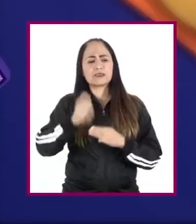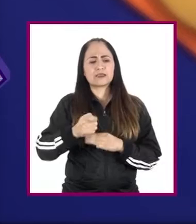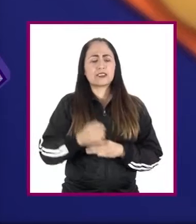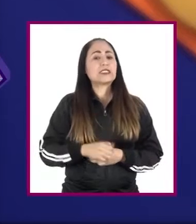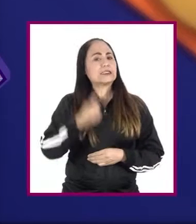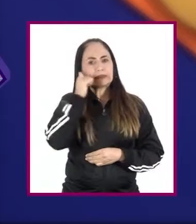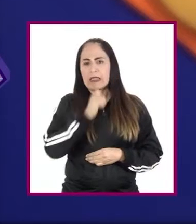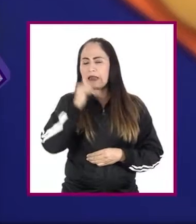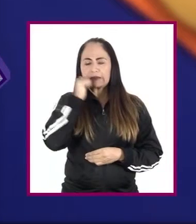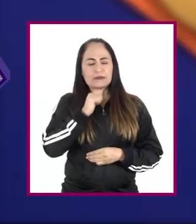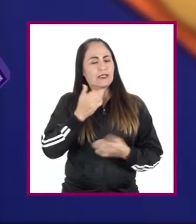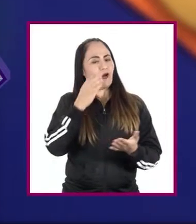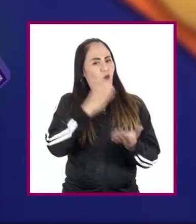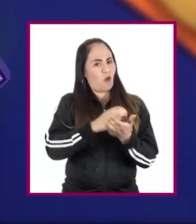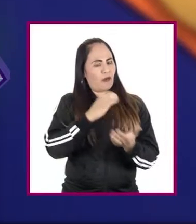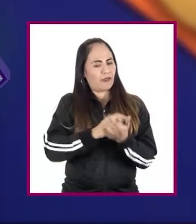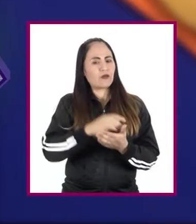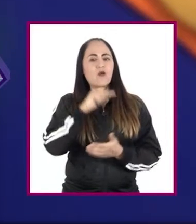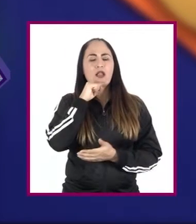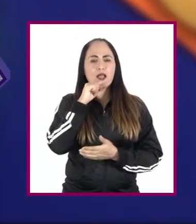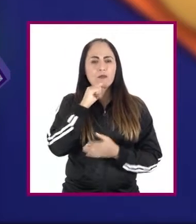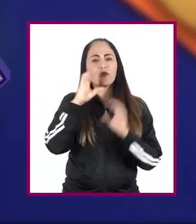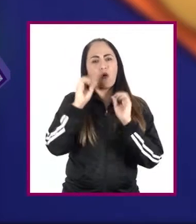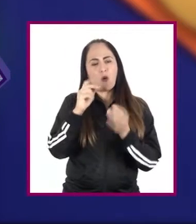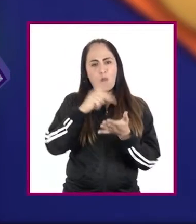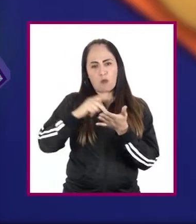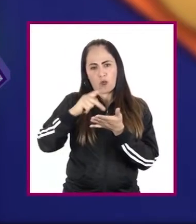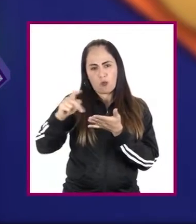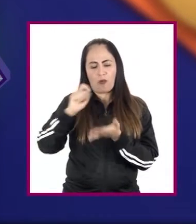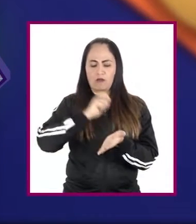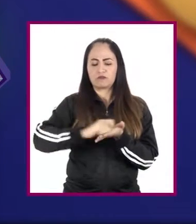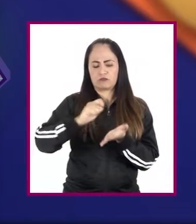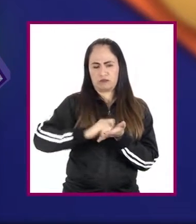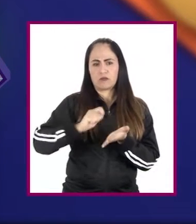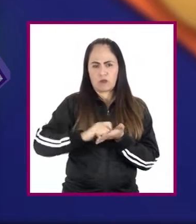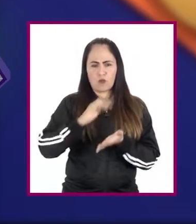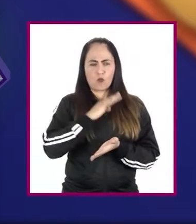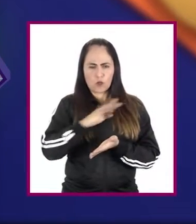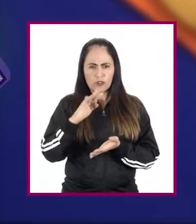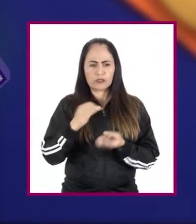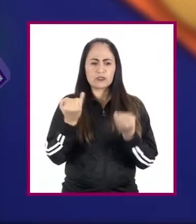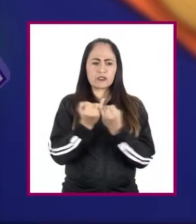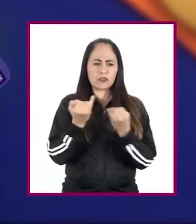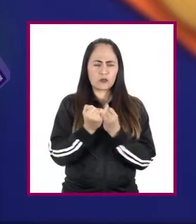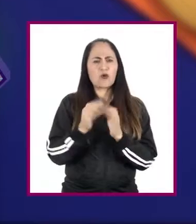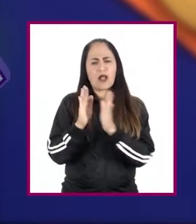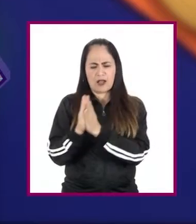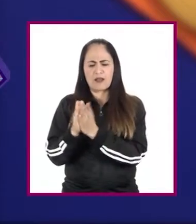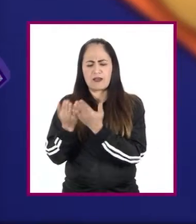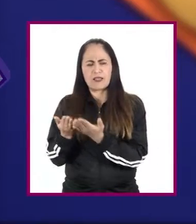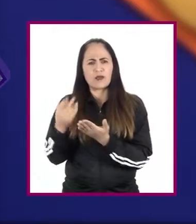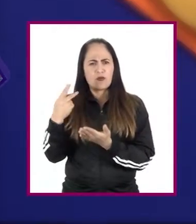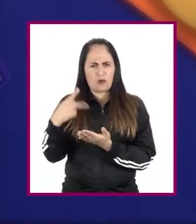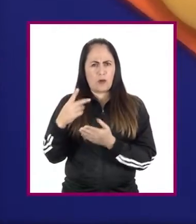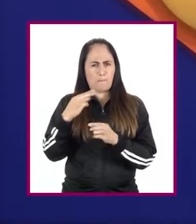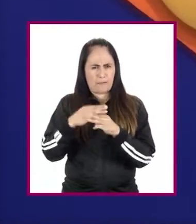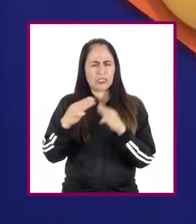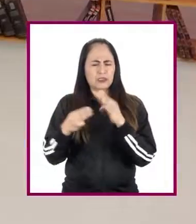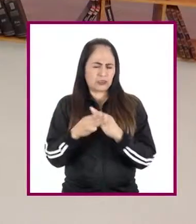confiable cuaderno, lápiz o bolígrafo para que puedan tomar notas. También podría ayudarles tener a la mano su libro de